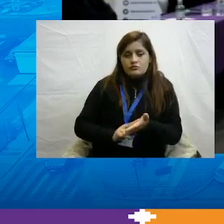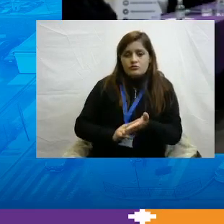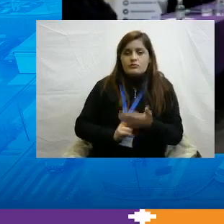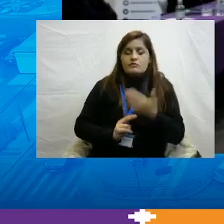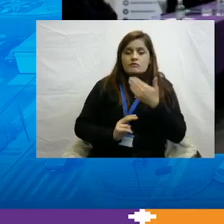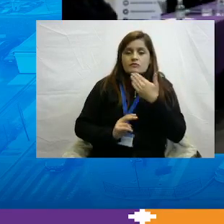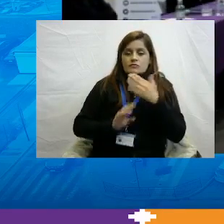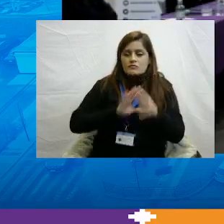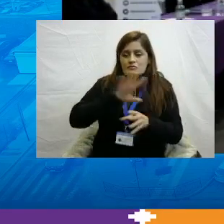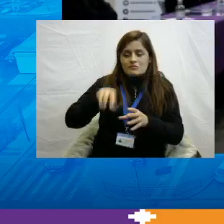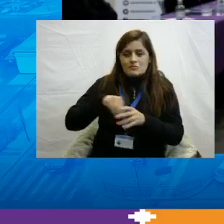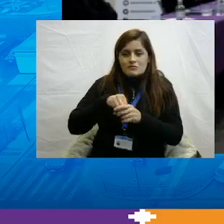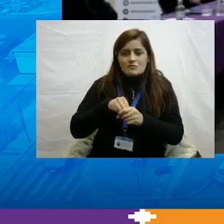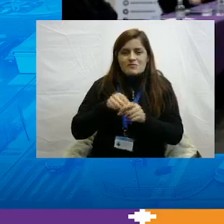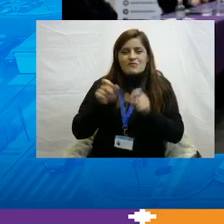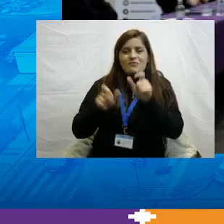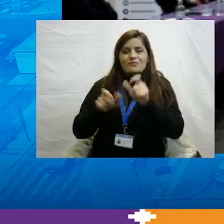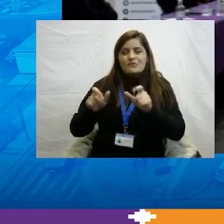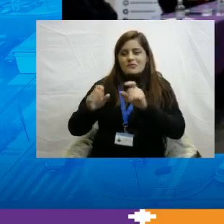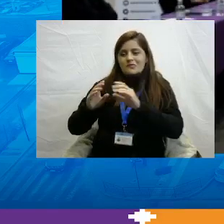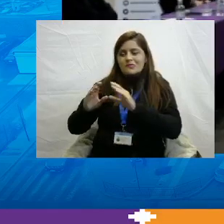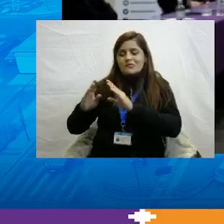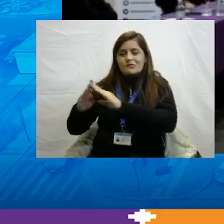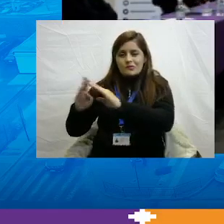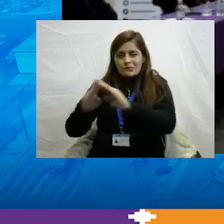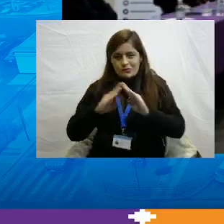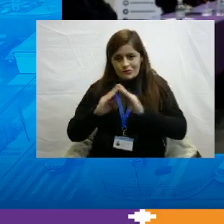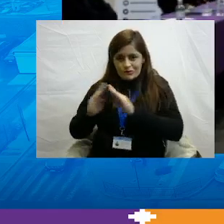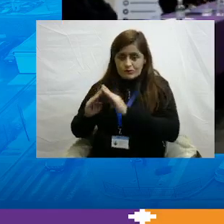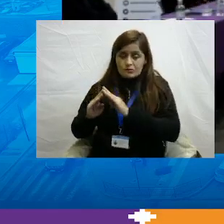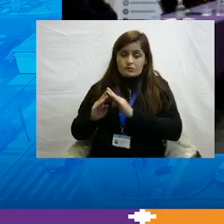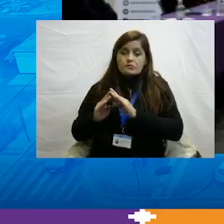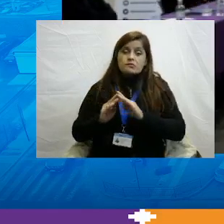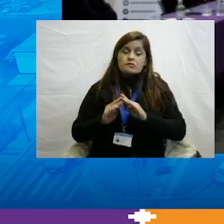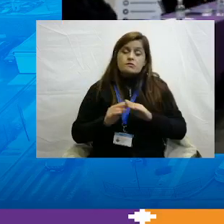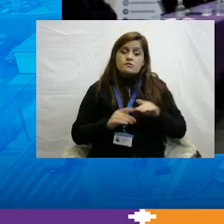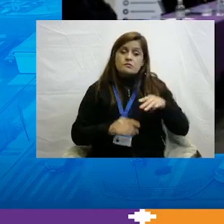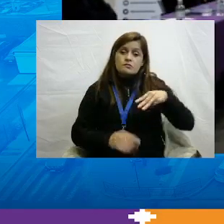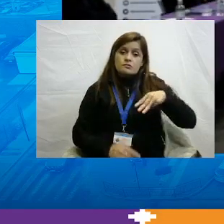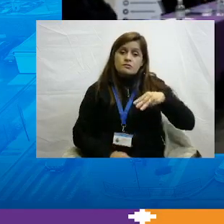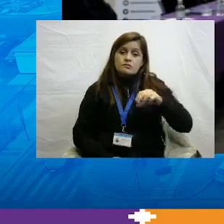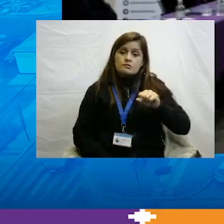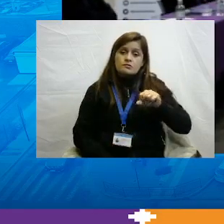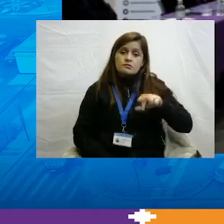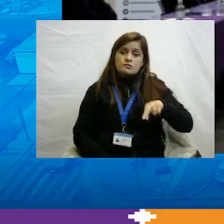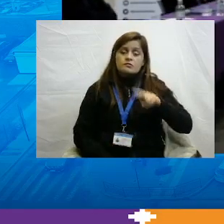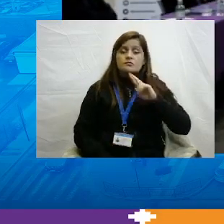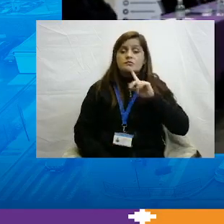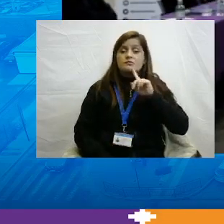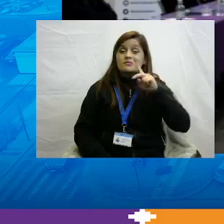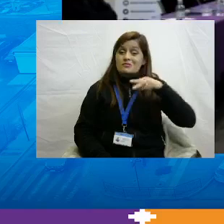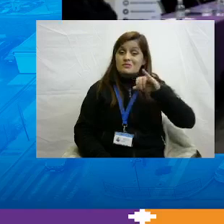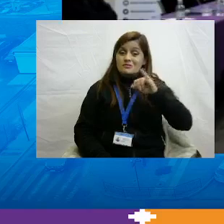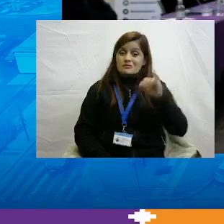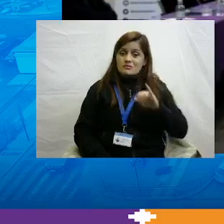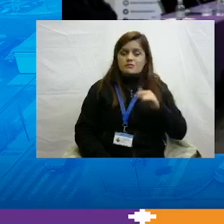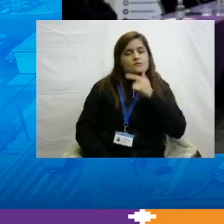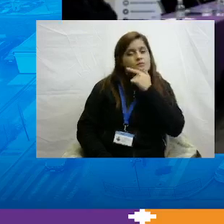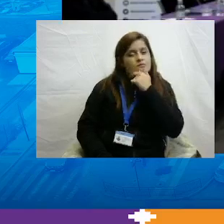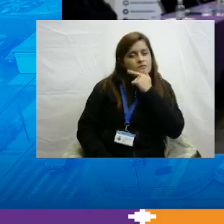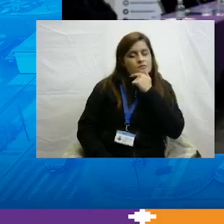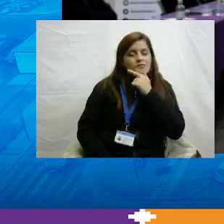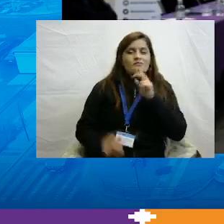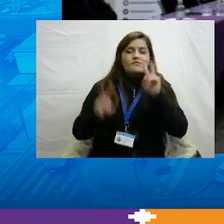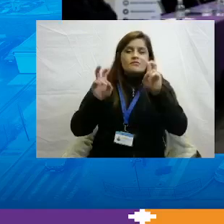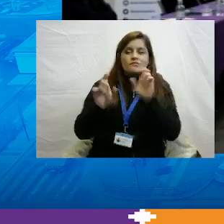unieron ahí la gente de la Junta de Vecinos. Yo creo que, concejal Martínez, nos estamos refiriendo a lo mismo, pero existía la duda del tema